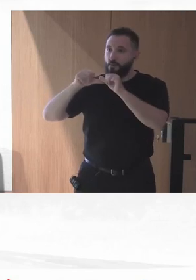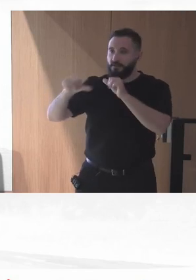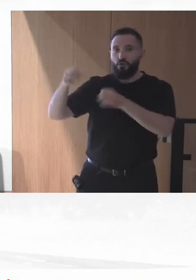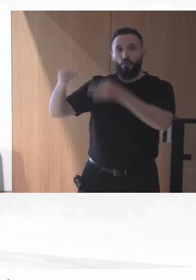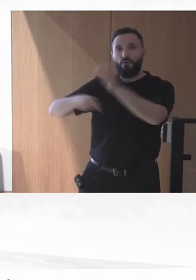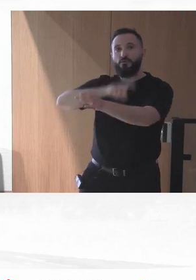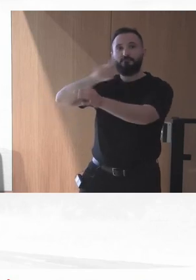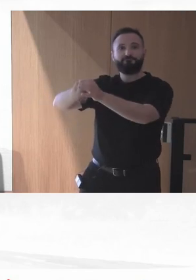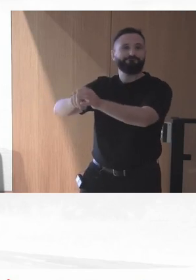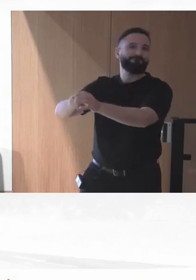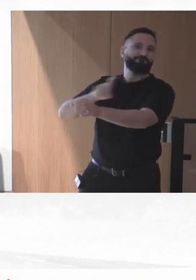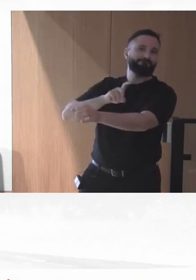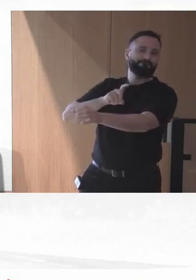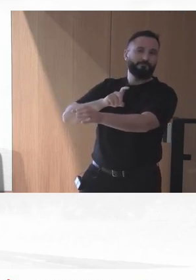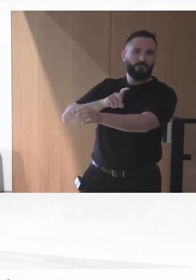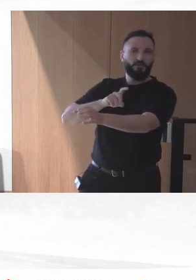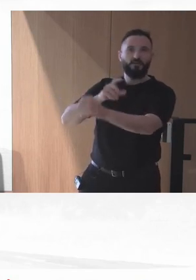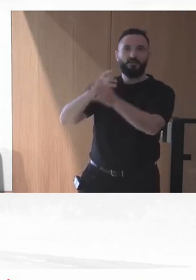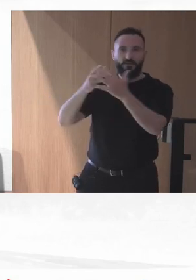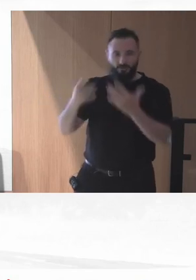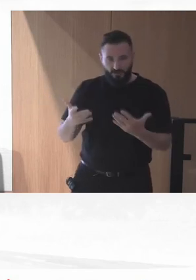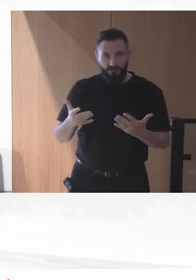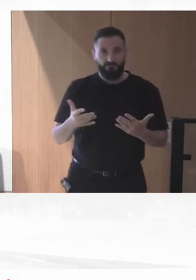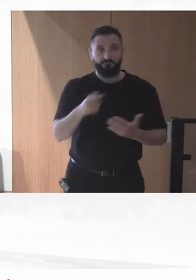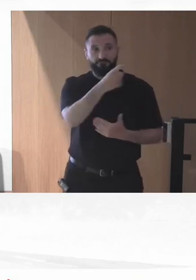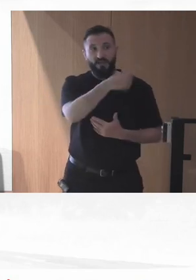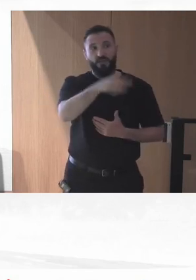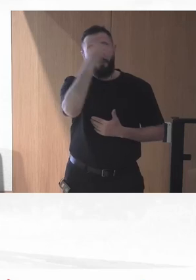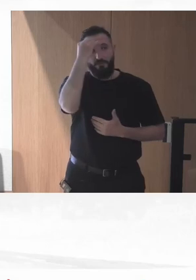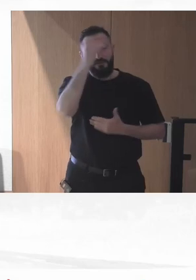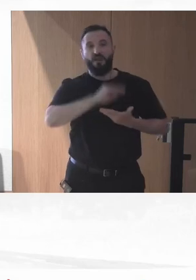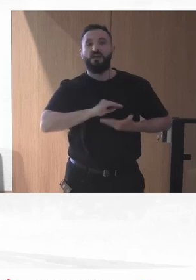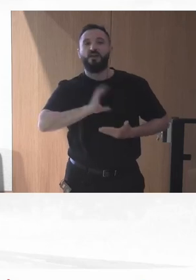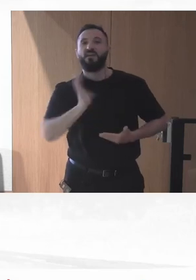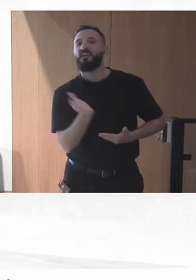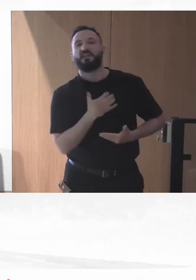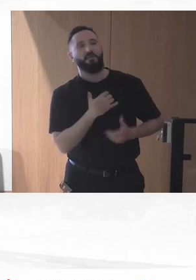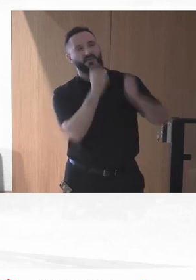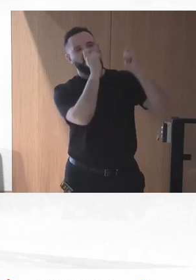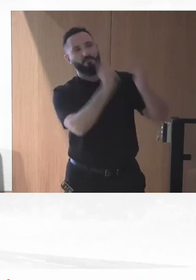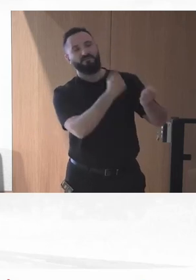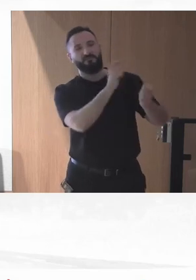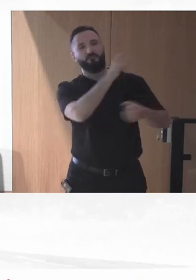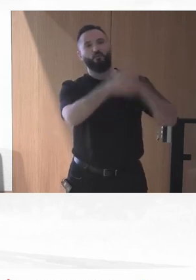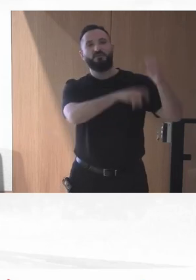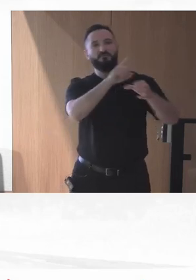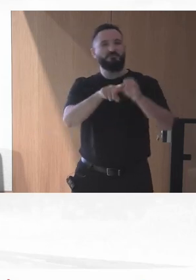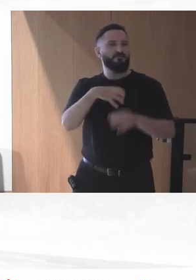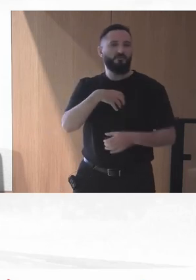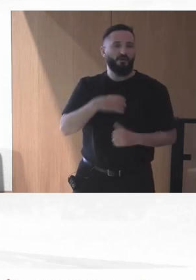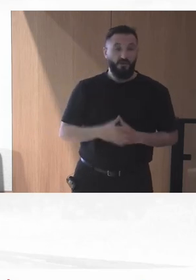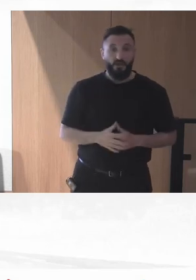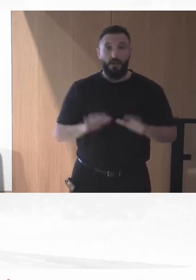sí mismos en los procedimientos penales y son declarados incapaces de someterse a juicio, pero al mismo